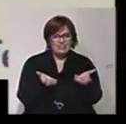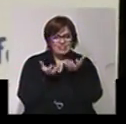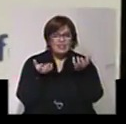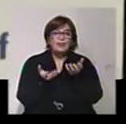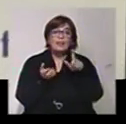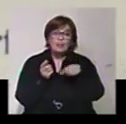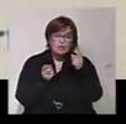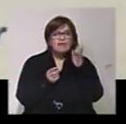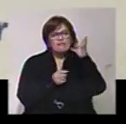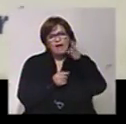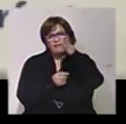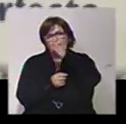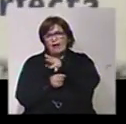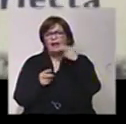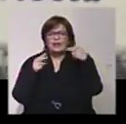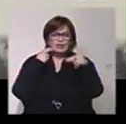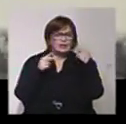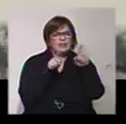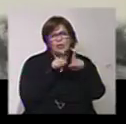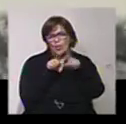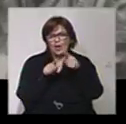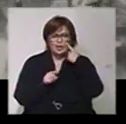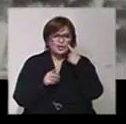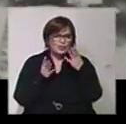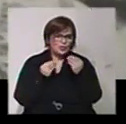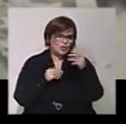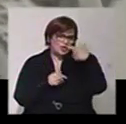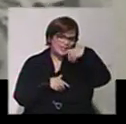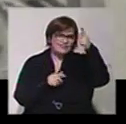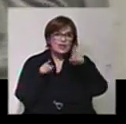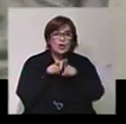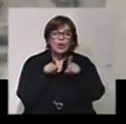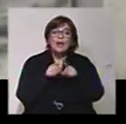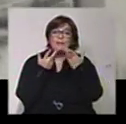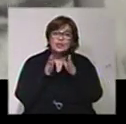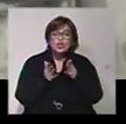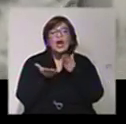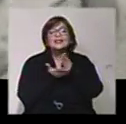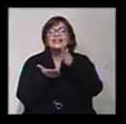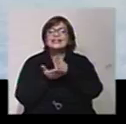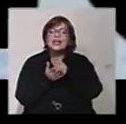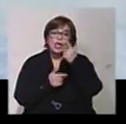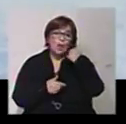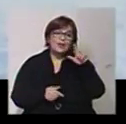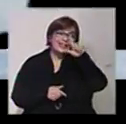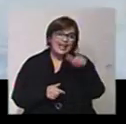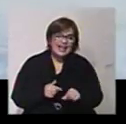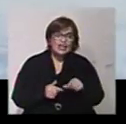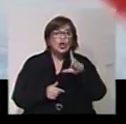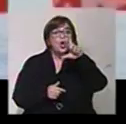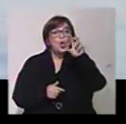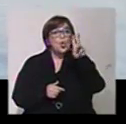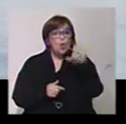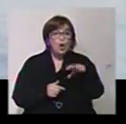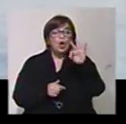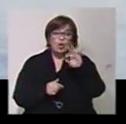pasó por varios restaurantes, como tantos chefs que conocemos, ¿no? Pero empezó siendo asistente de un italiano, Pino Luongo, y después